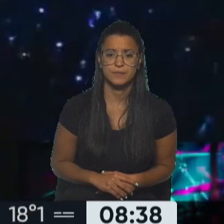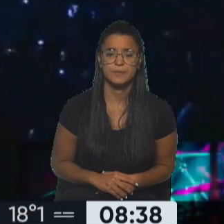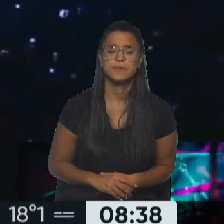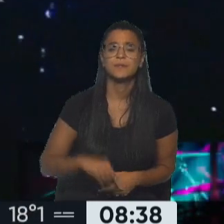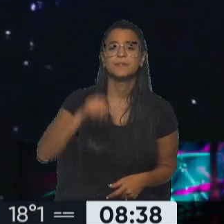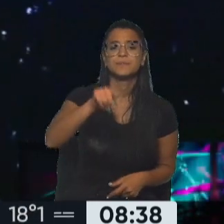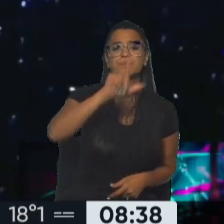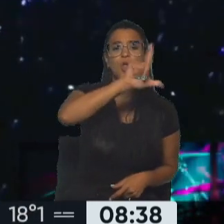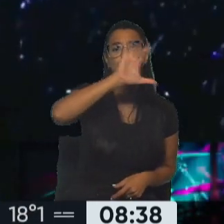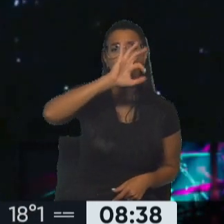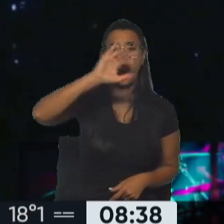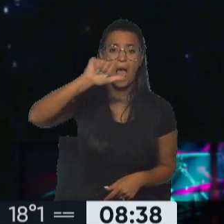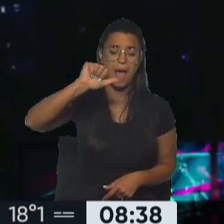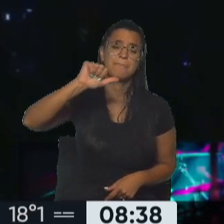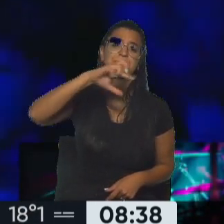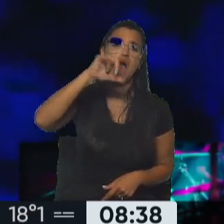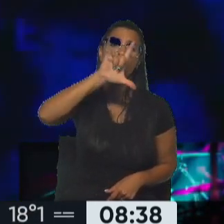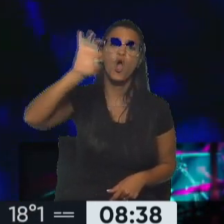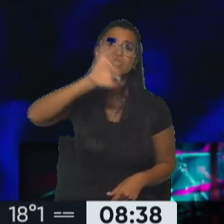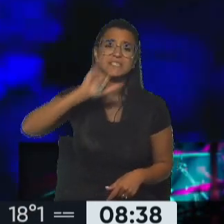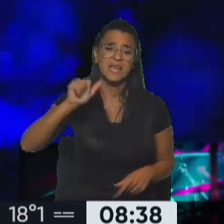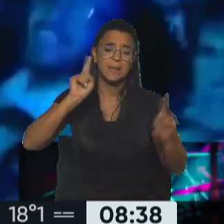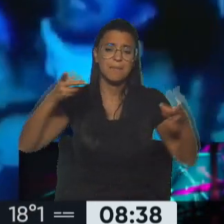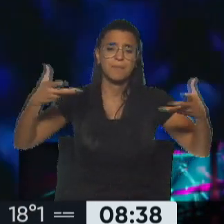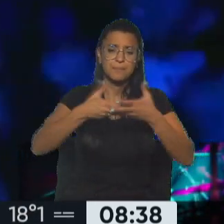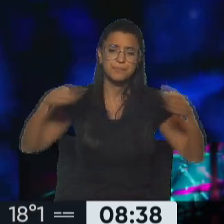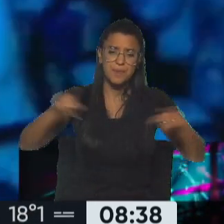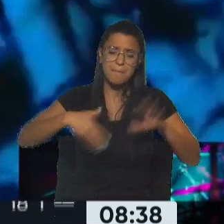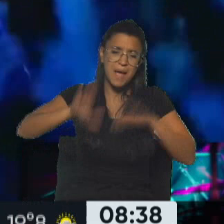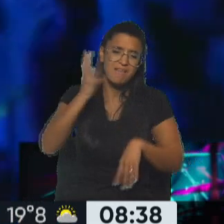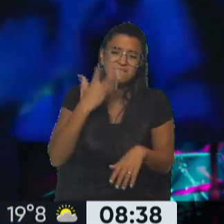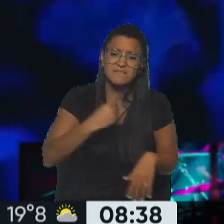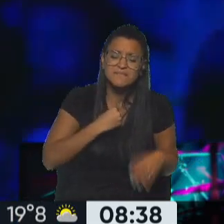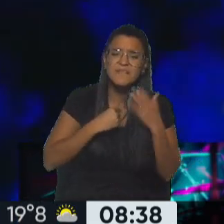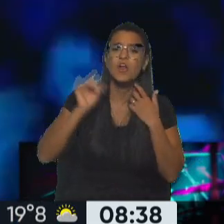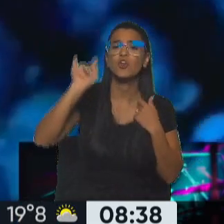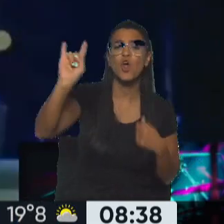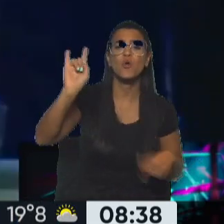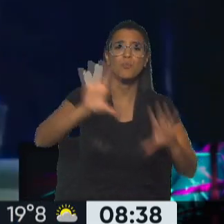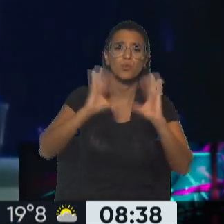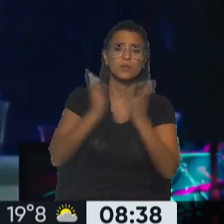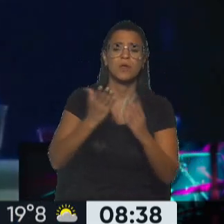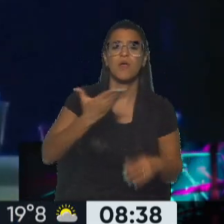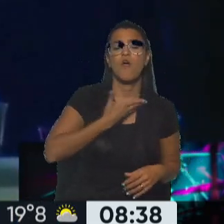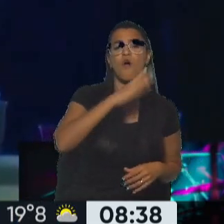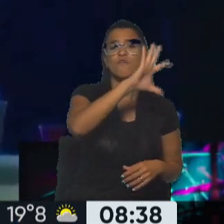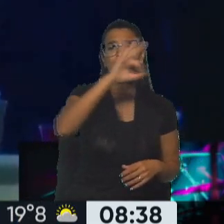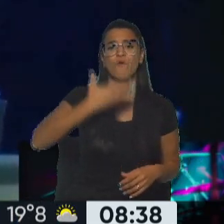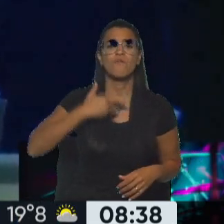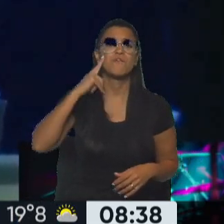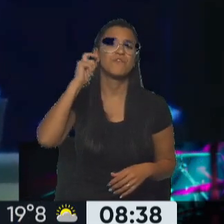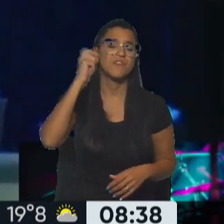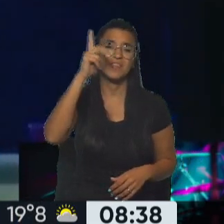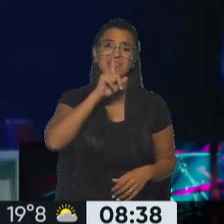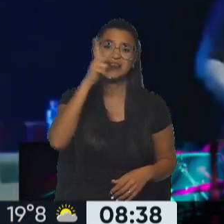Y en el Lollapalooza también estuvo una de las bandas más queridas por Argentina y una de las más fuertes del rock mundial, como Foo Fighters. Estaba cerrando